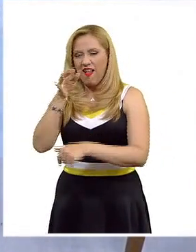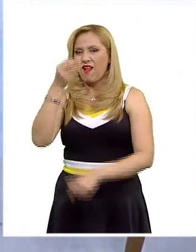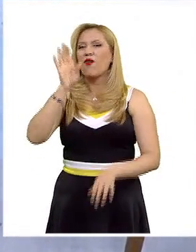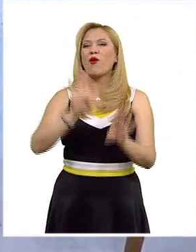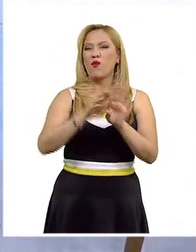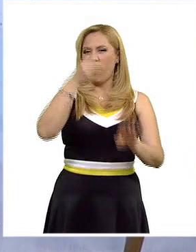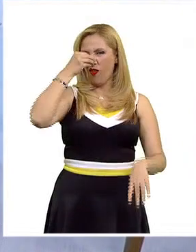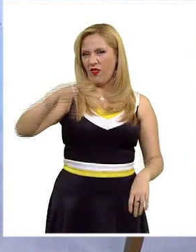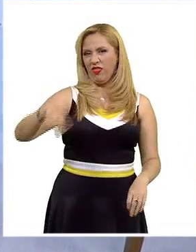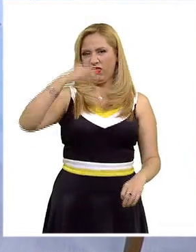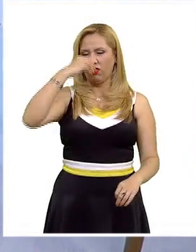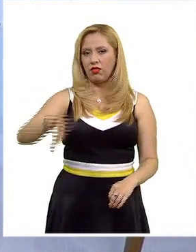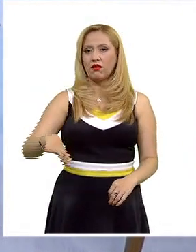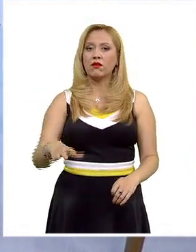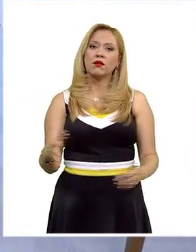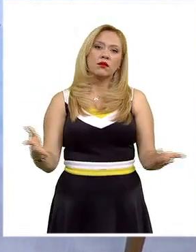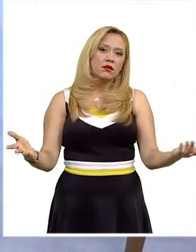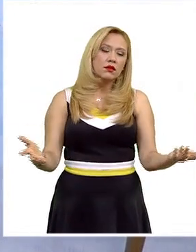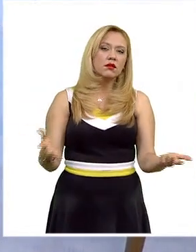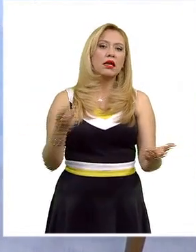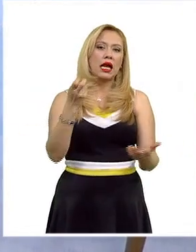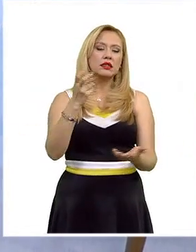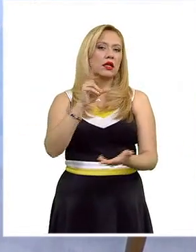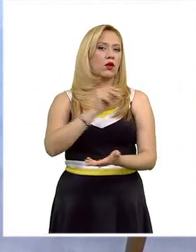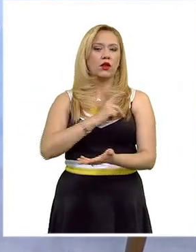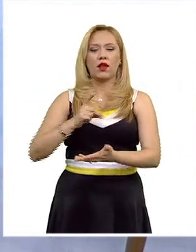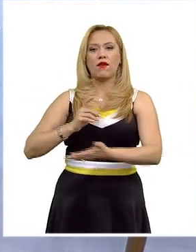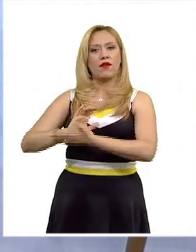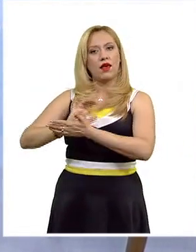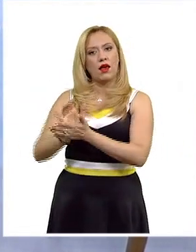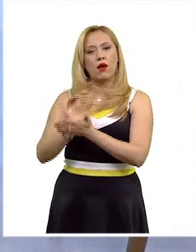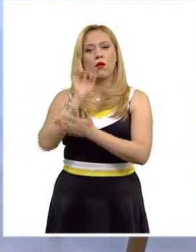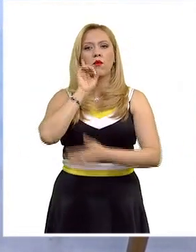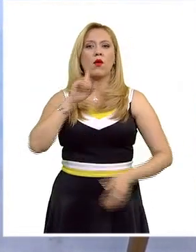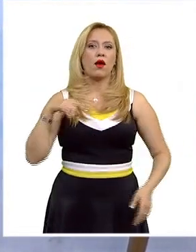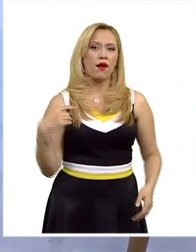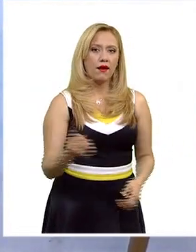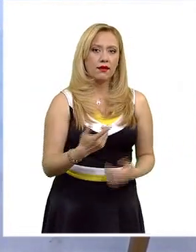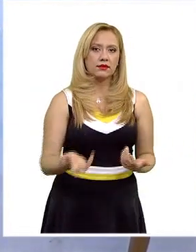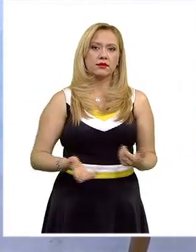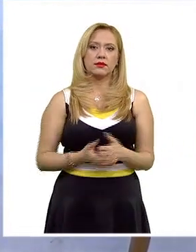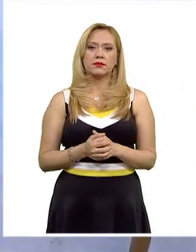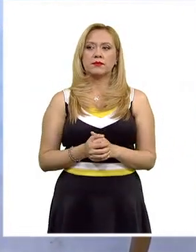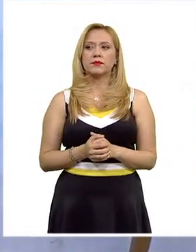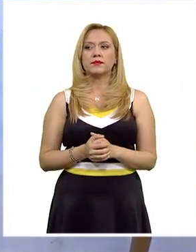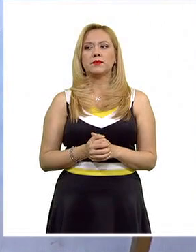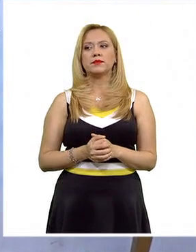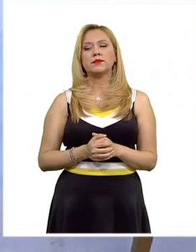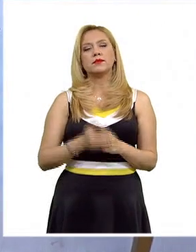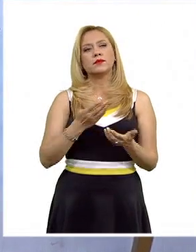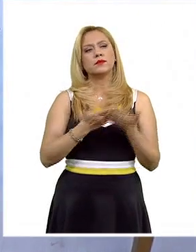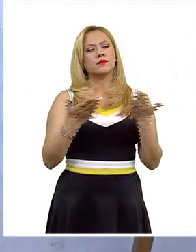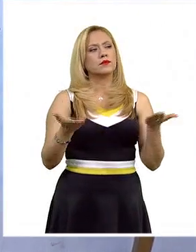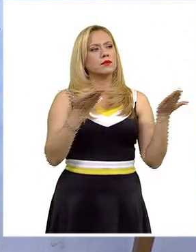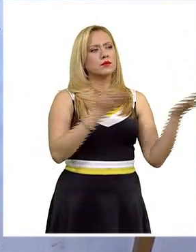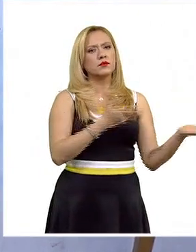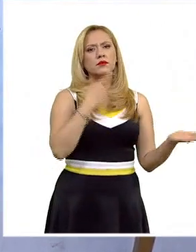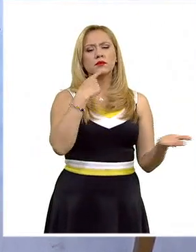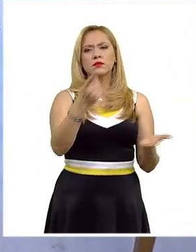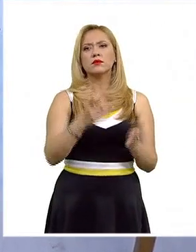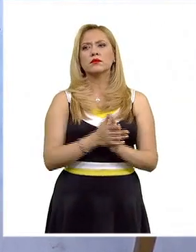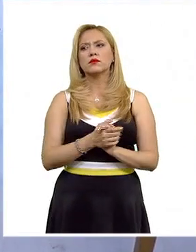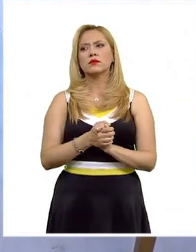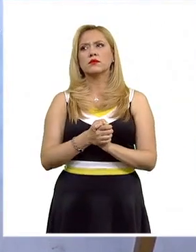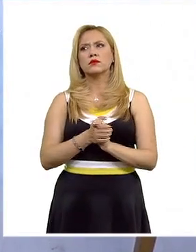énfasis en términos de no discriminación a las mujeres, ¿no? Claro. Y Raquel, se ha dicho ya, Aleida acaba de mencionar, que es una